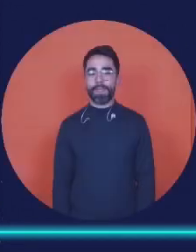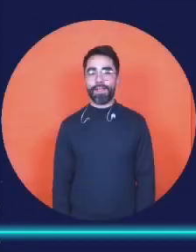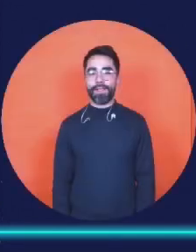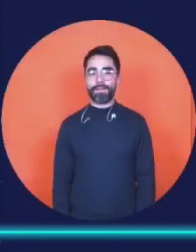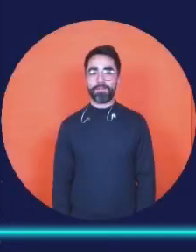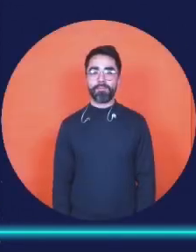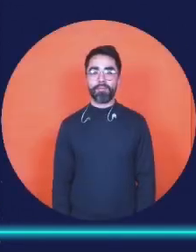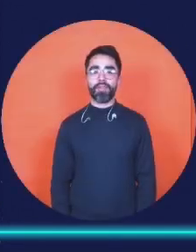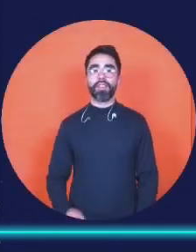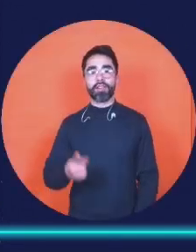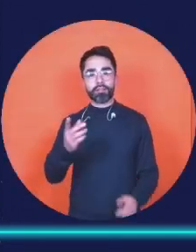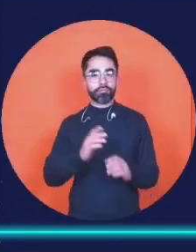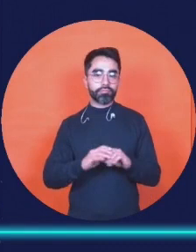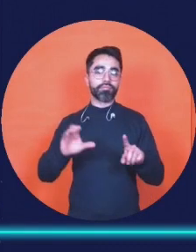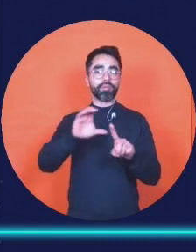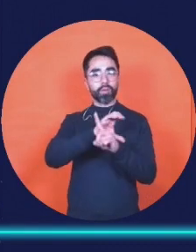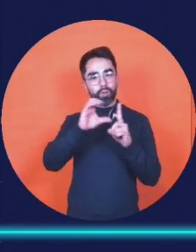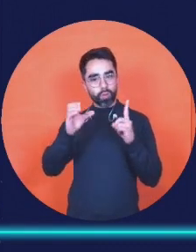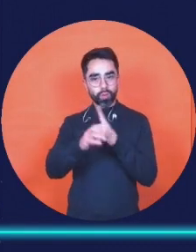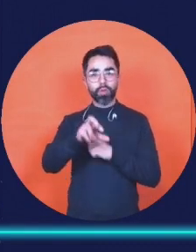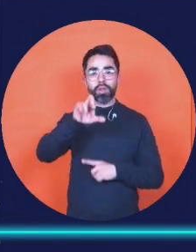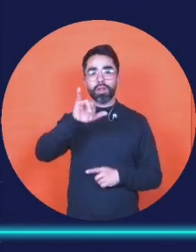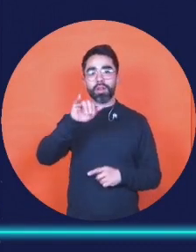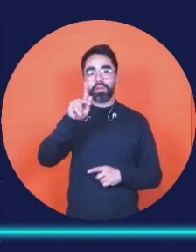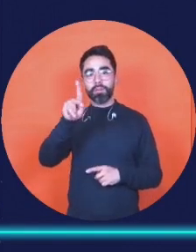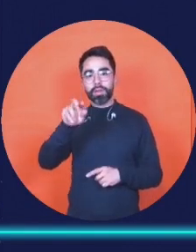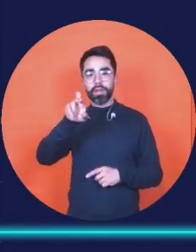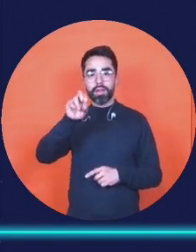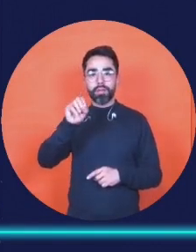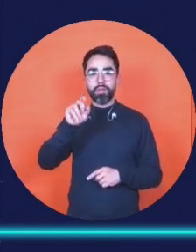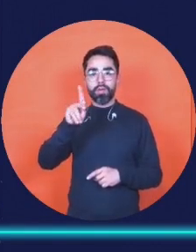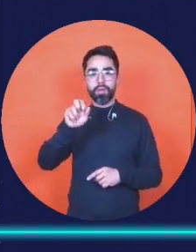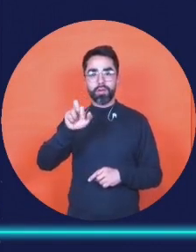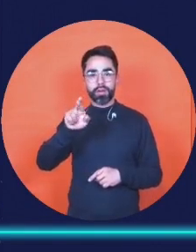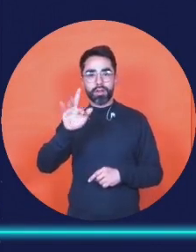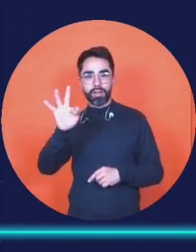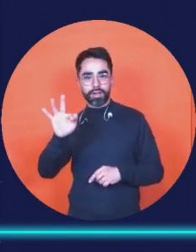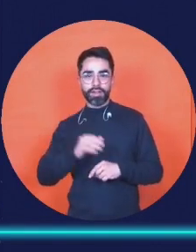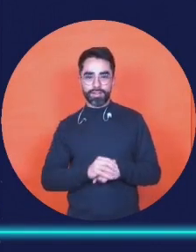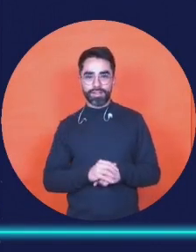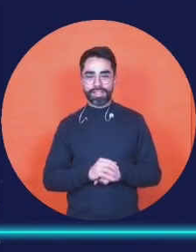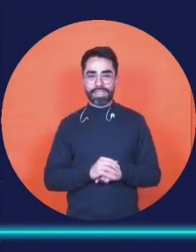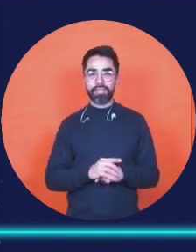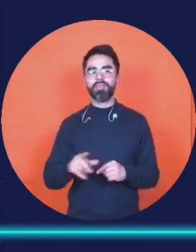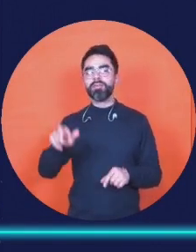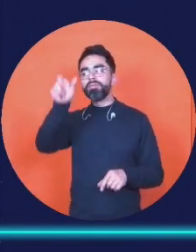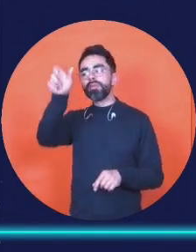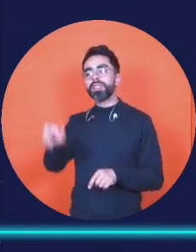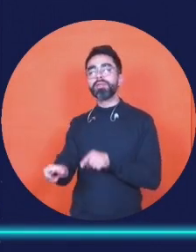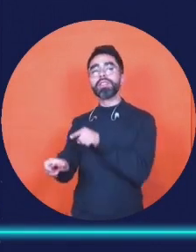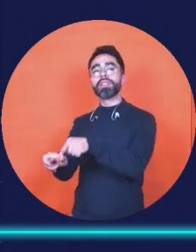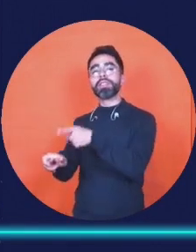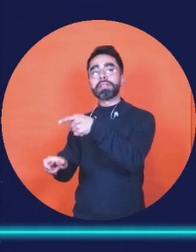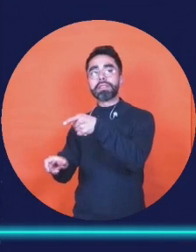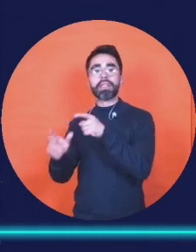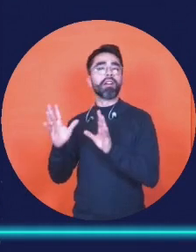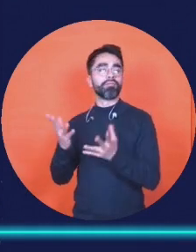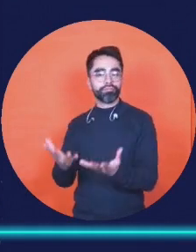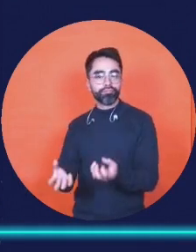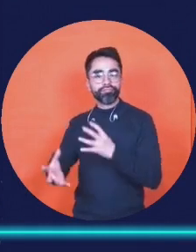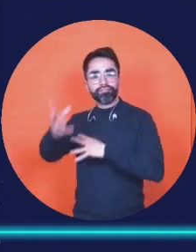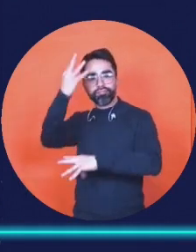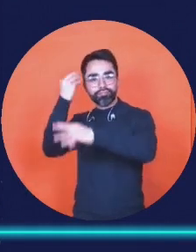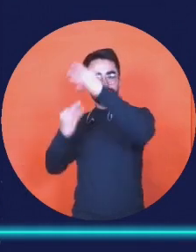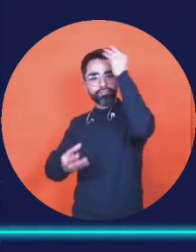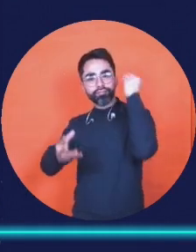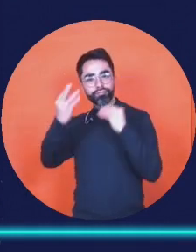los arquetipos, las frases arquetipos que describen un pickpocker. Un pickpocker es una persona que claramente disfruta aprender, que el amor por